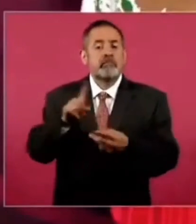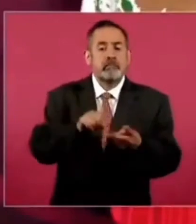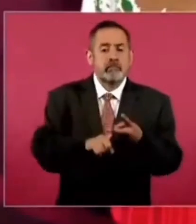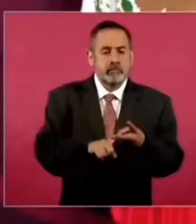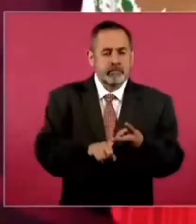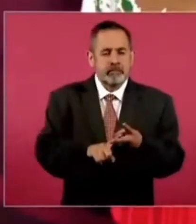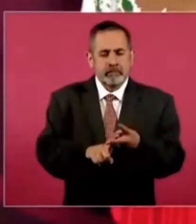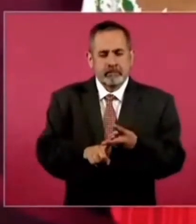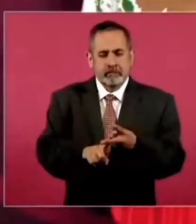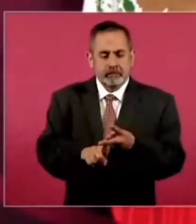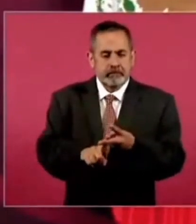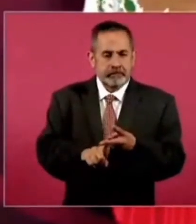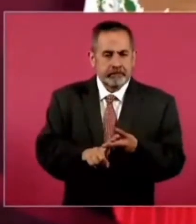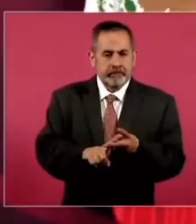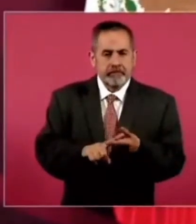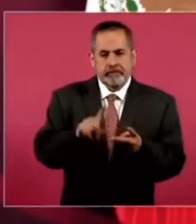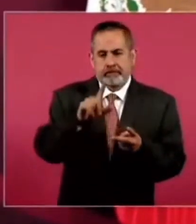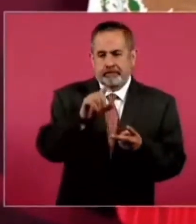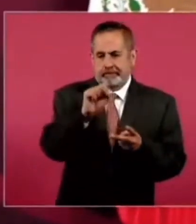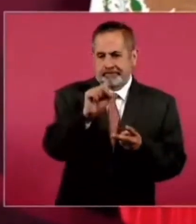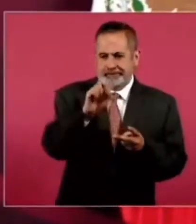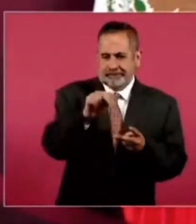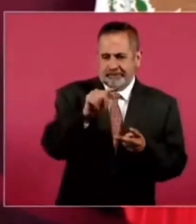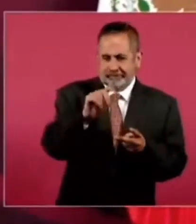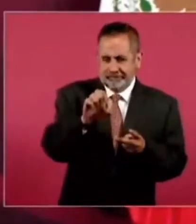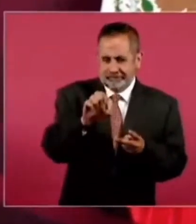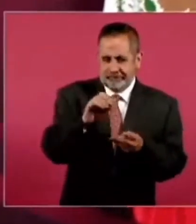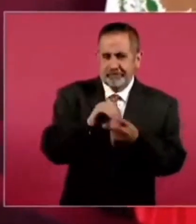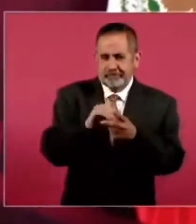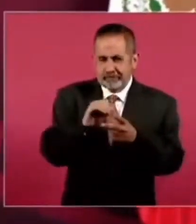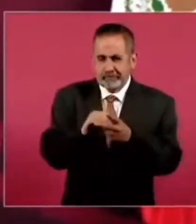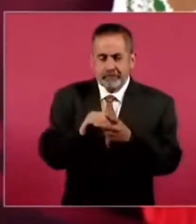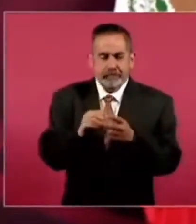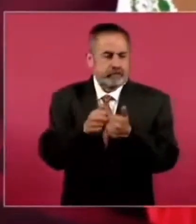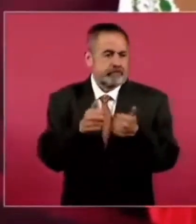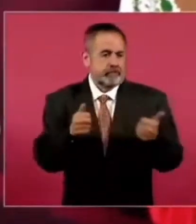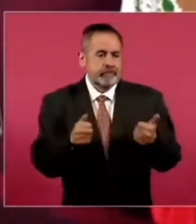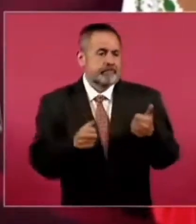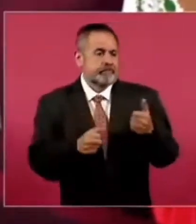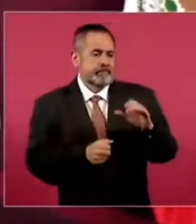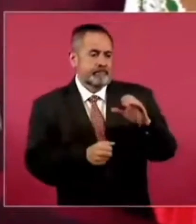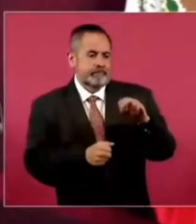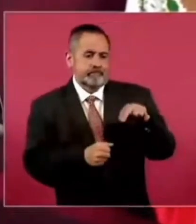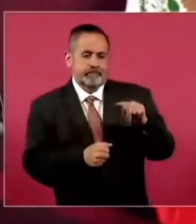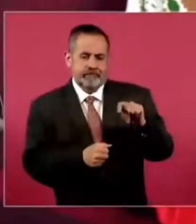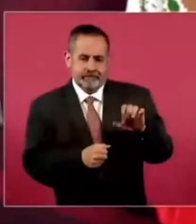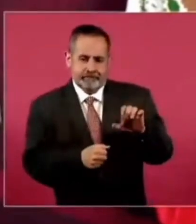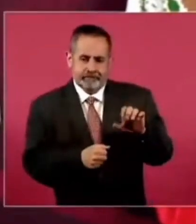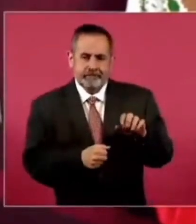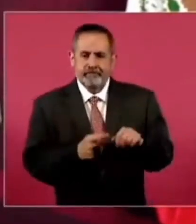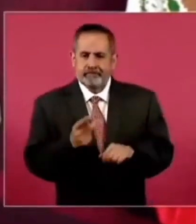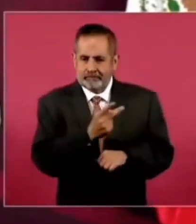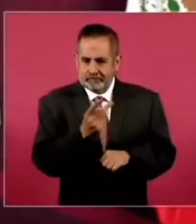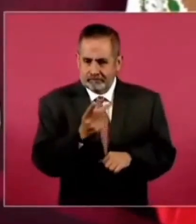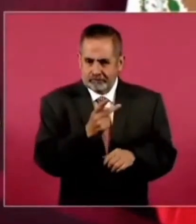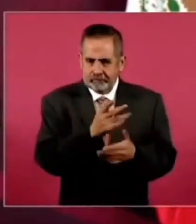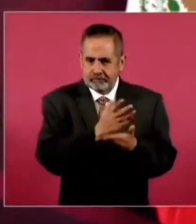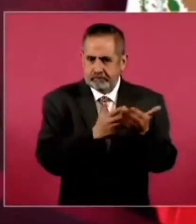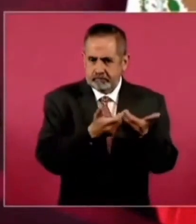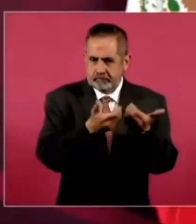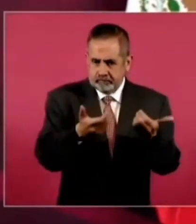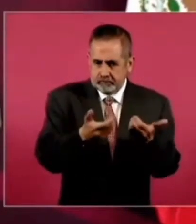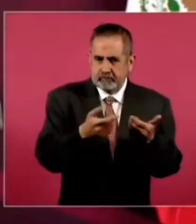que recordar, pero son secciones del sindicato de